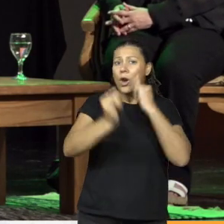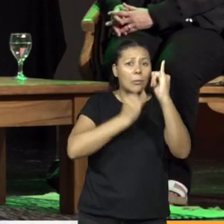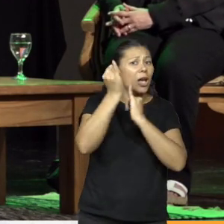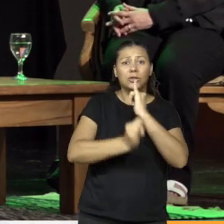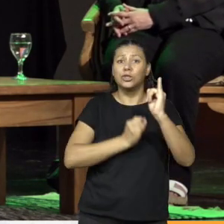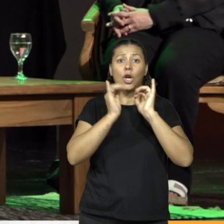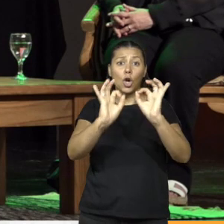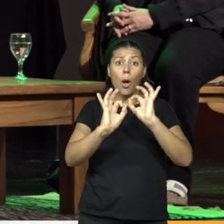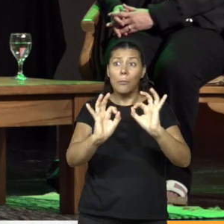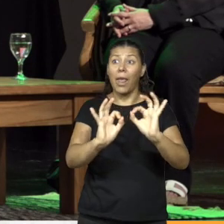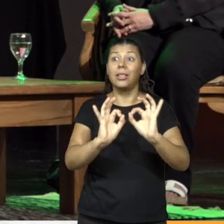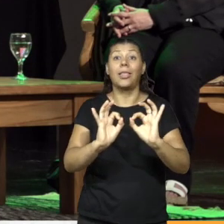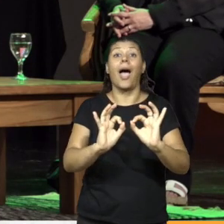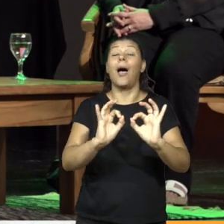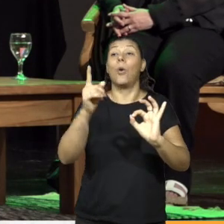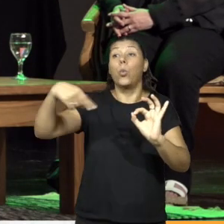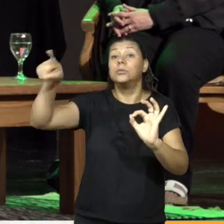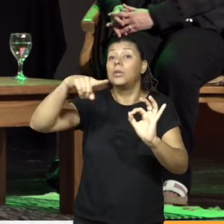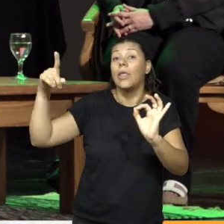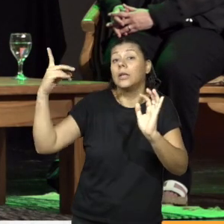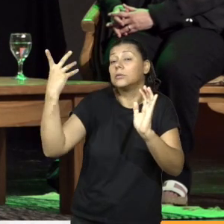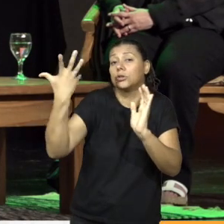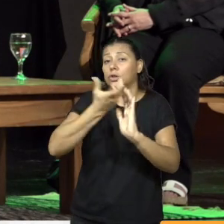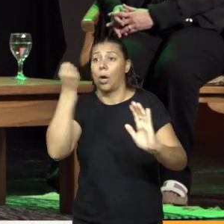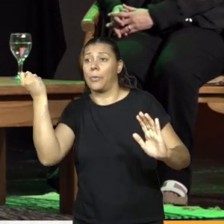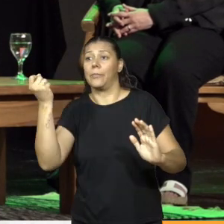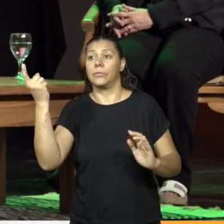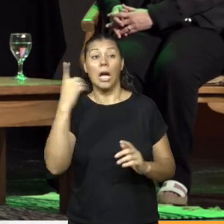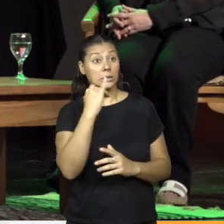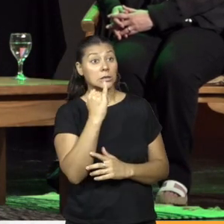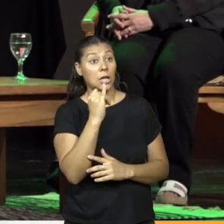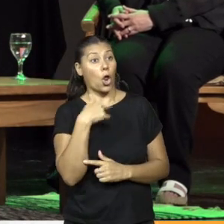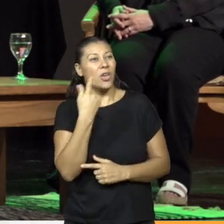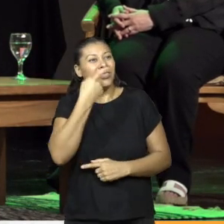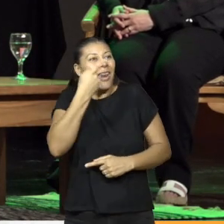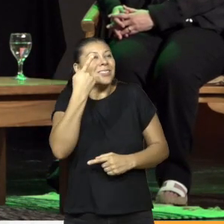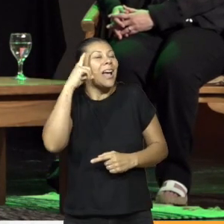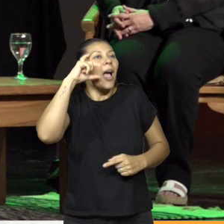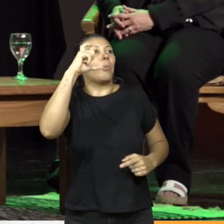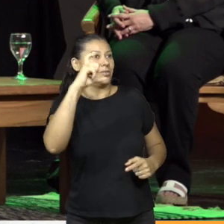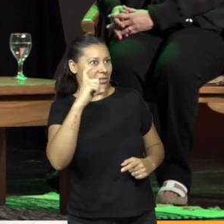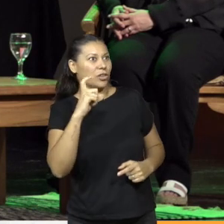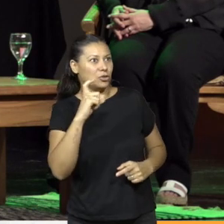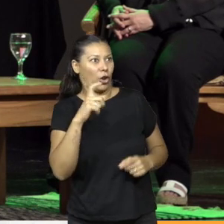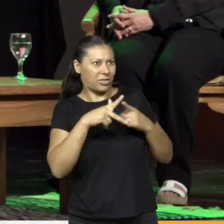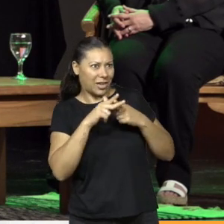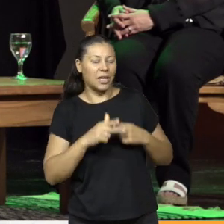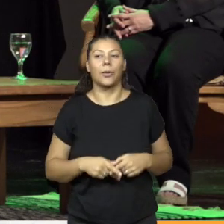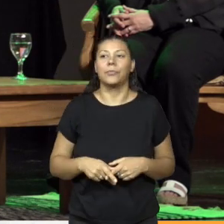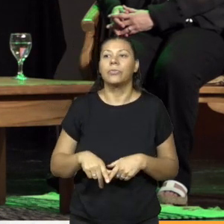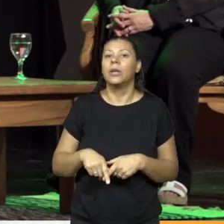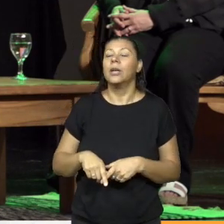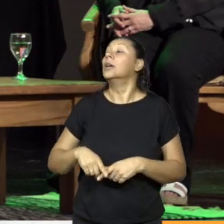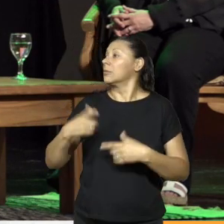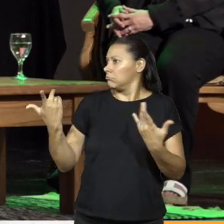lo difundan, obviamente de acuerdo. La capacitación nos interesó, así También. que ya después le consulto. Perfecto, toda